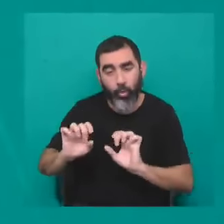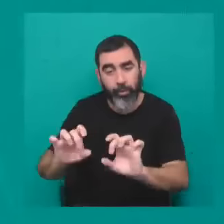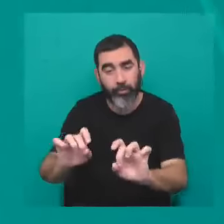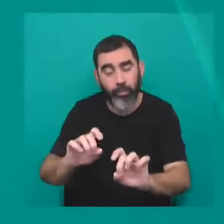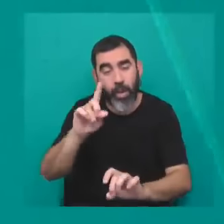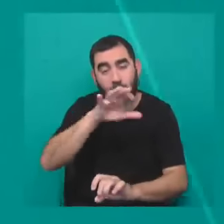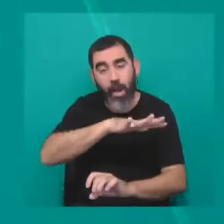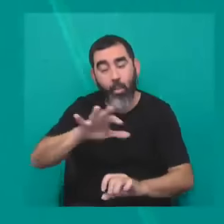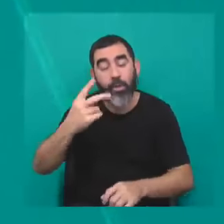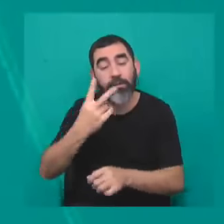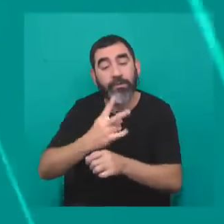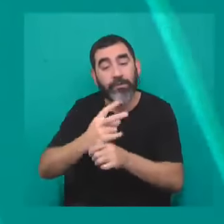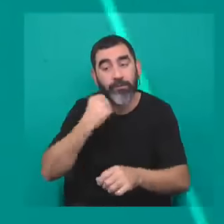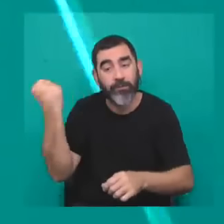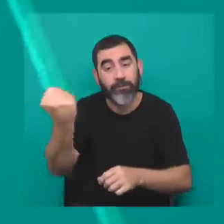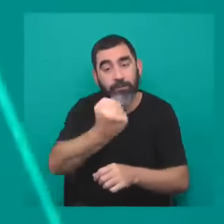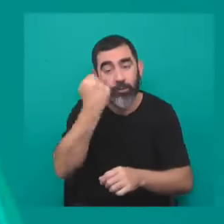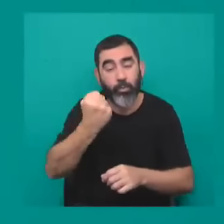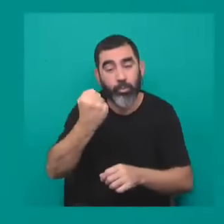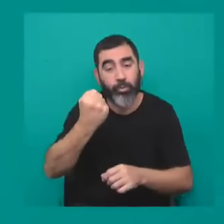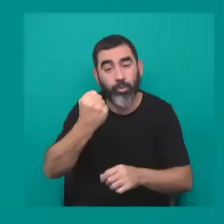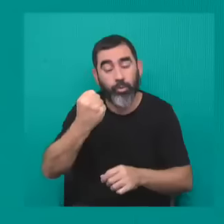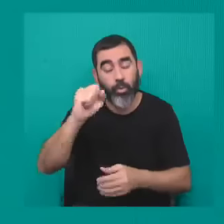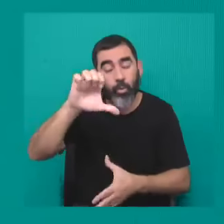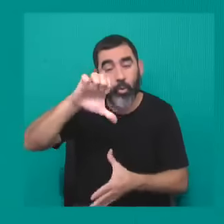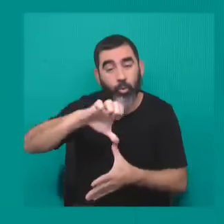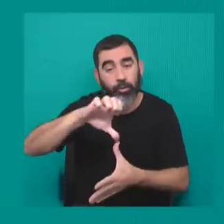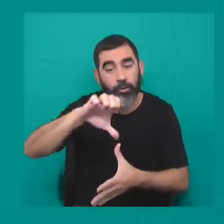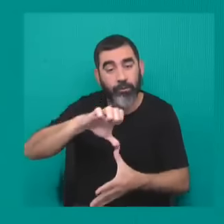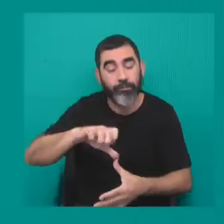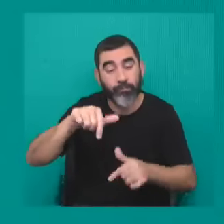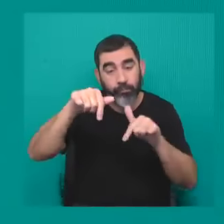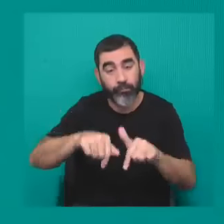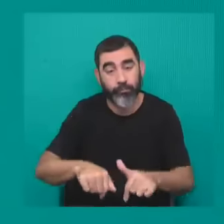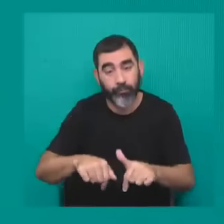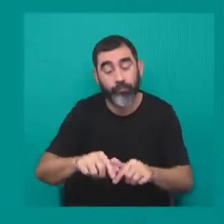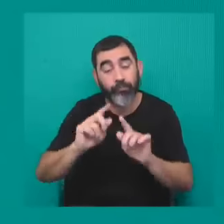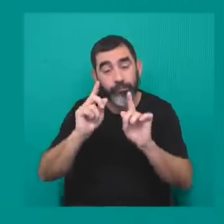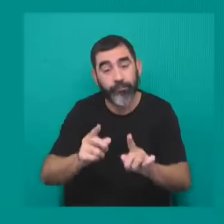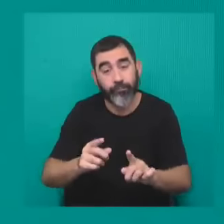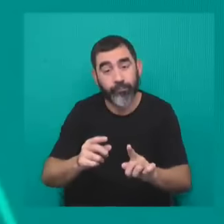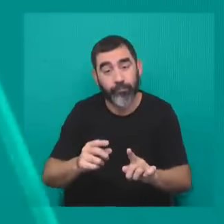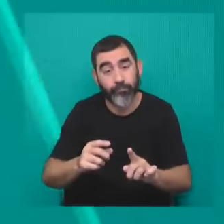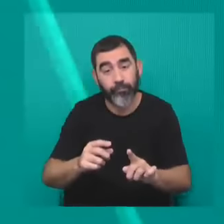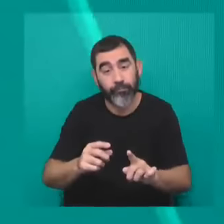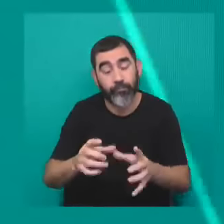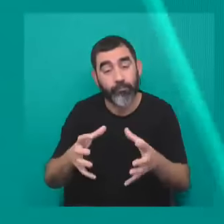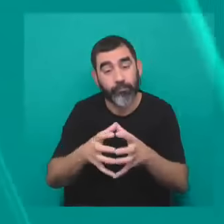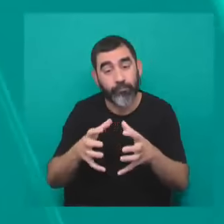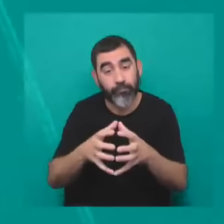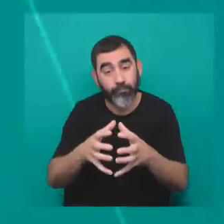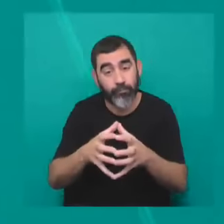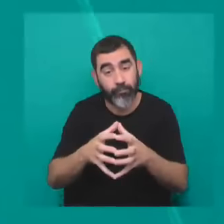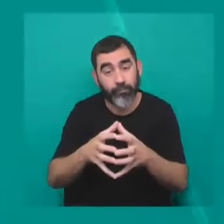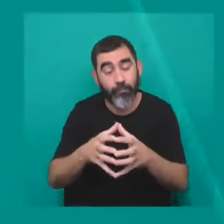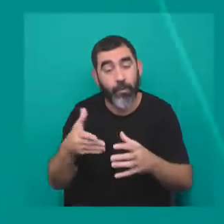el el segundo en importancia a nivel del continente y en esta jornada se va a desarrollar eh este grupo va